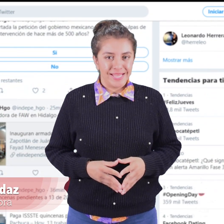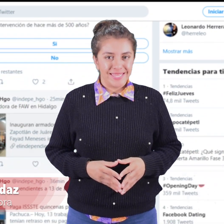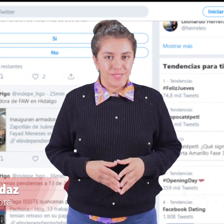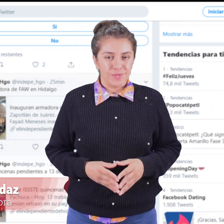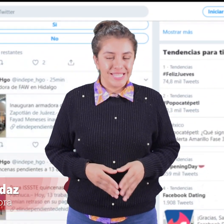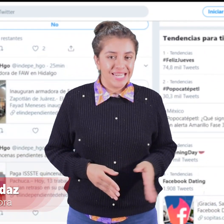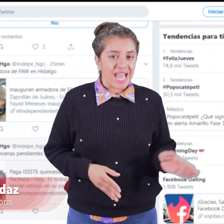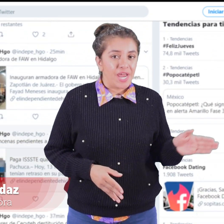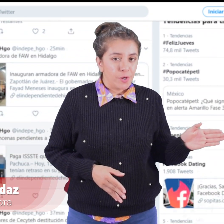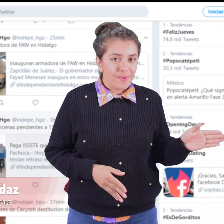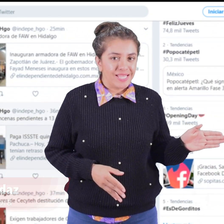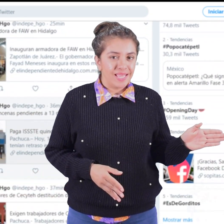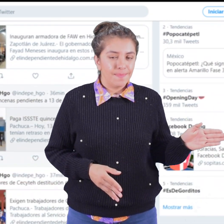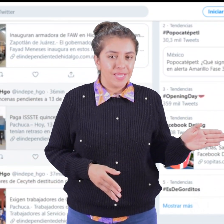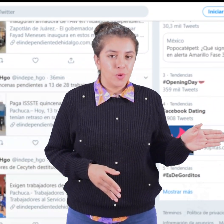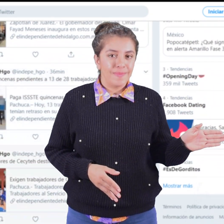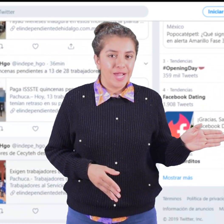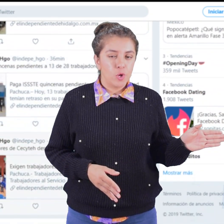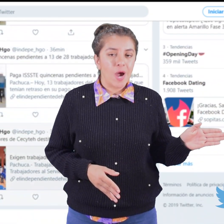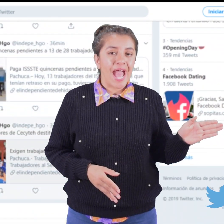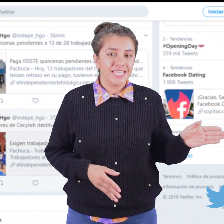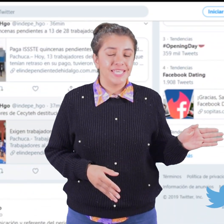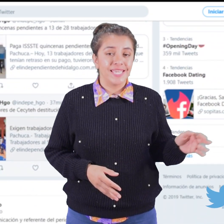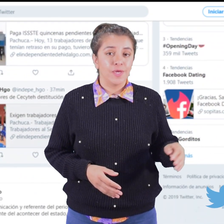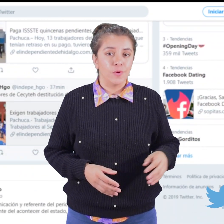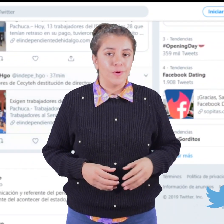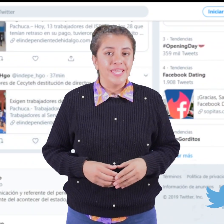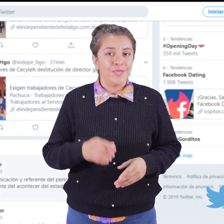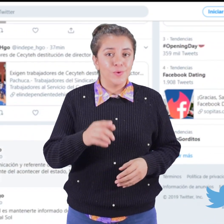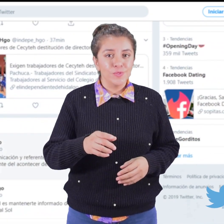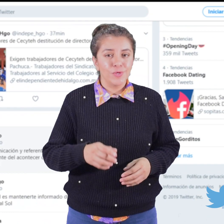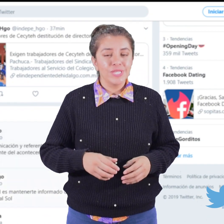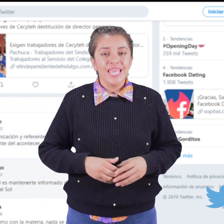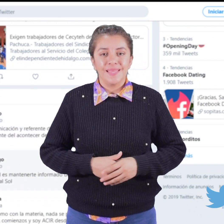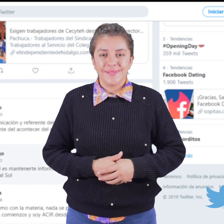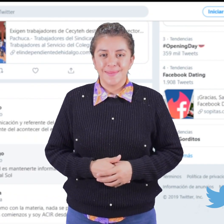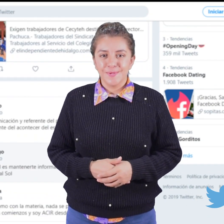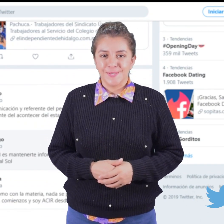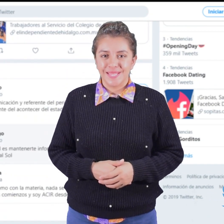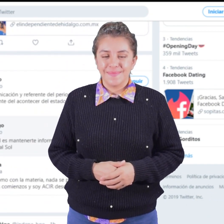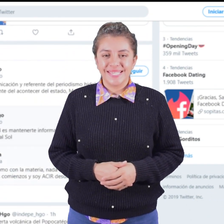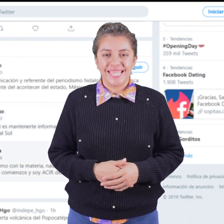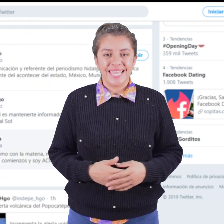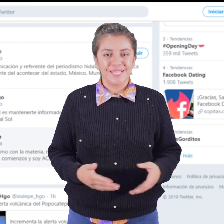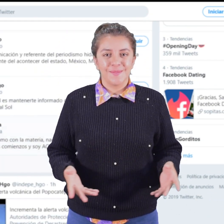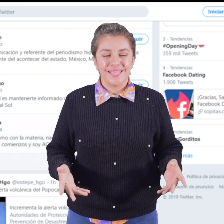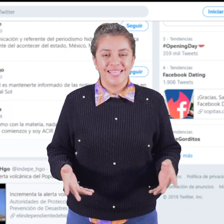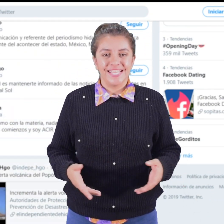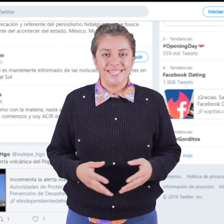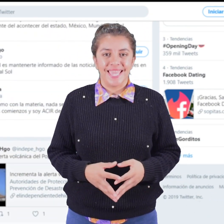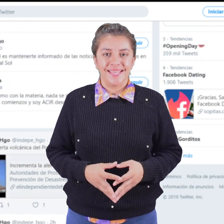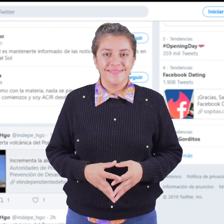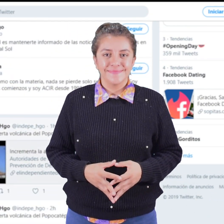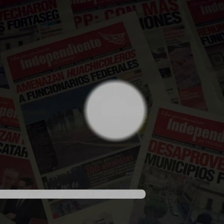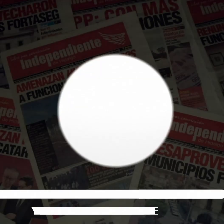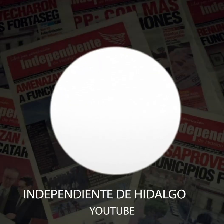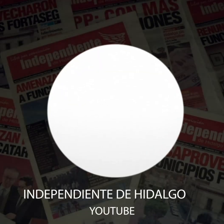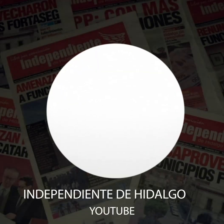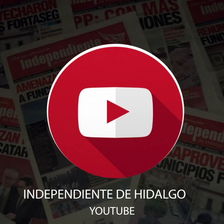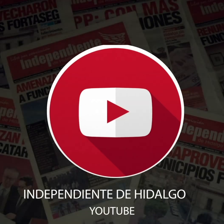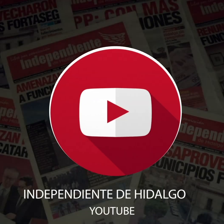nuestra cuenta de twitter indep hg y juntos debatamos los temas que ya son tendencia